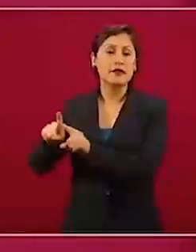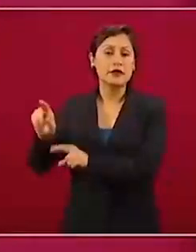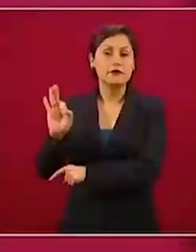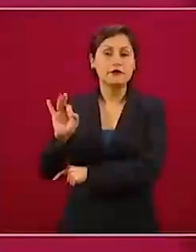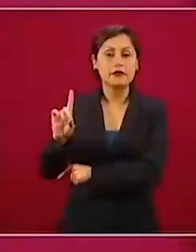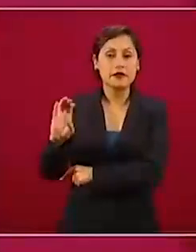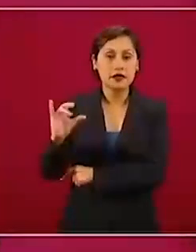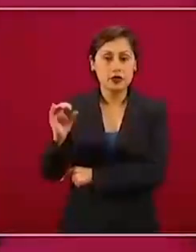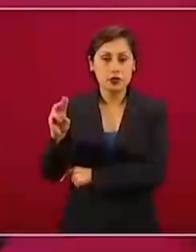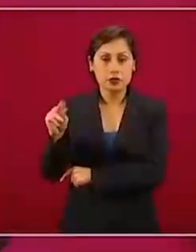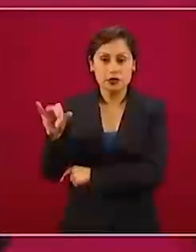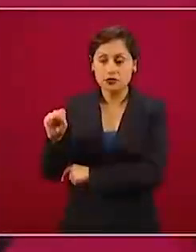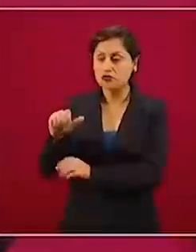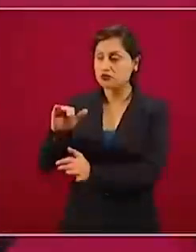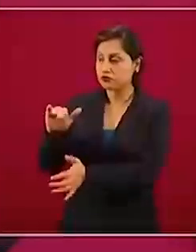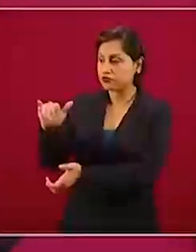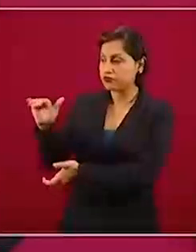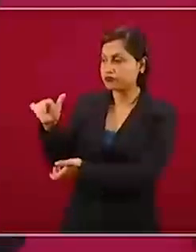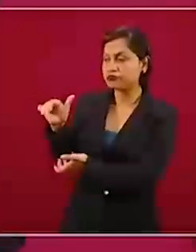y